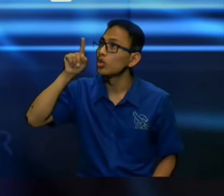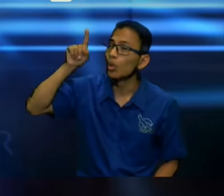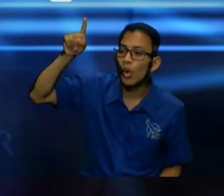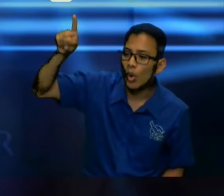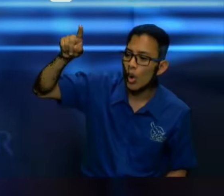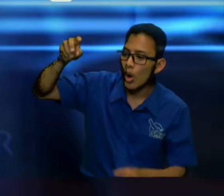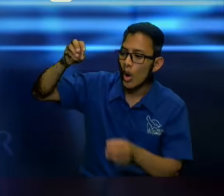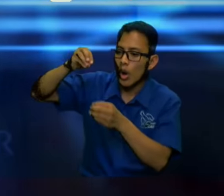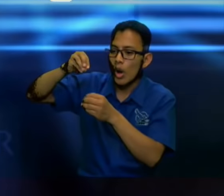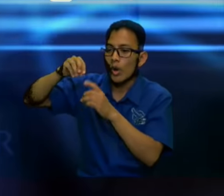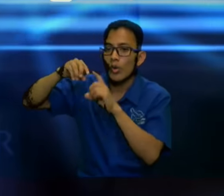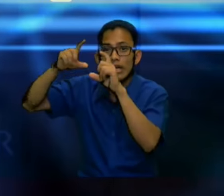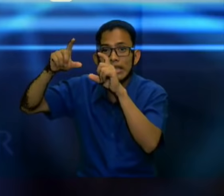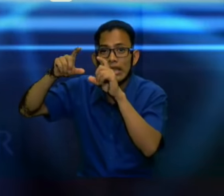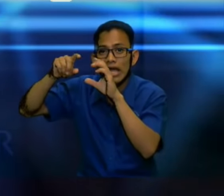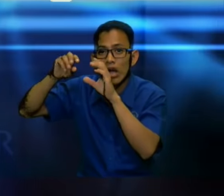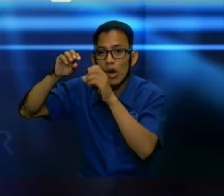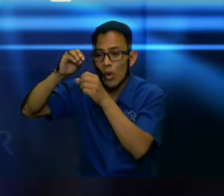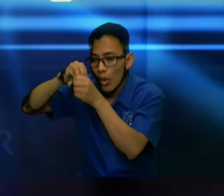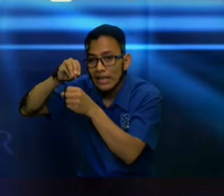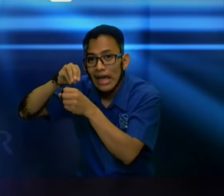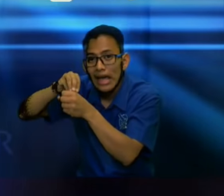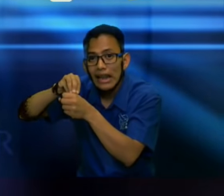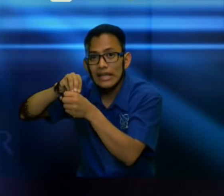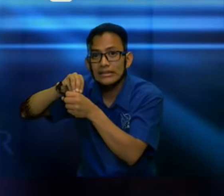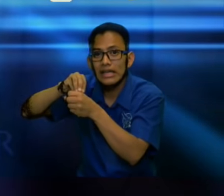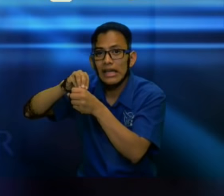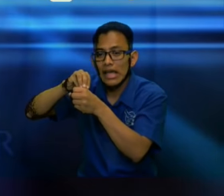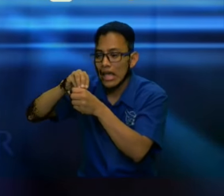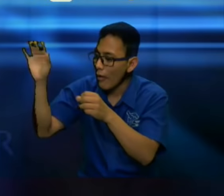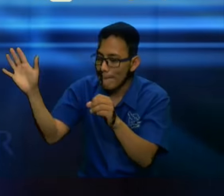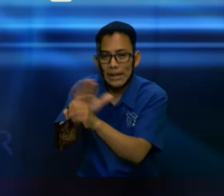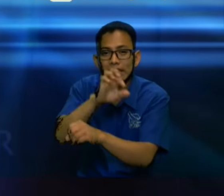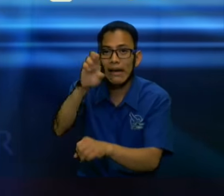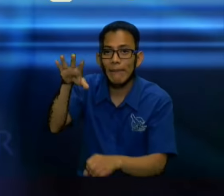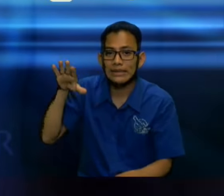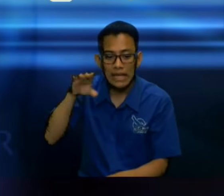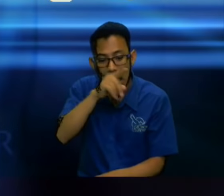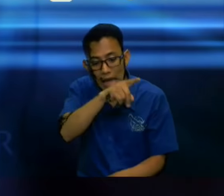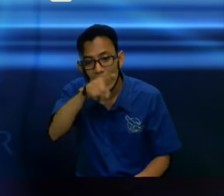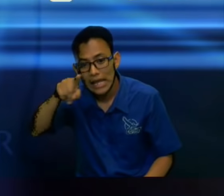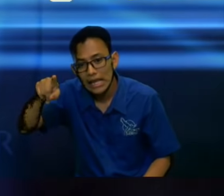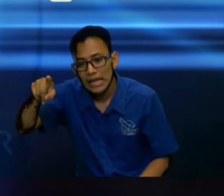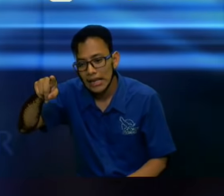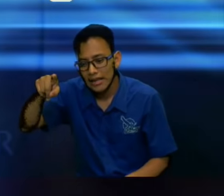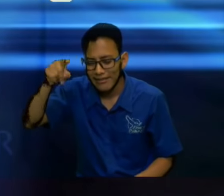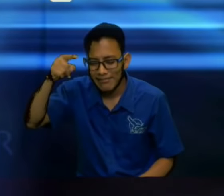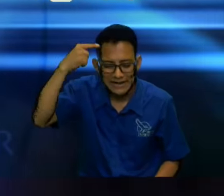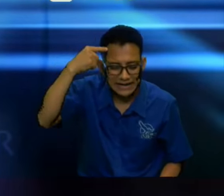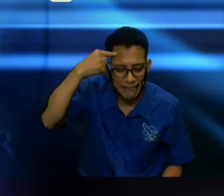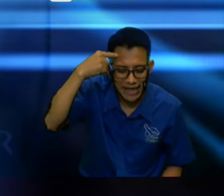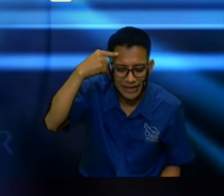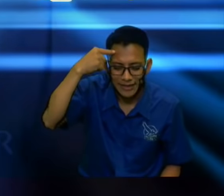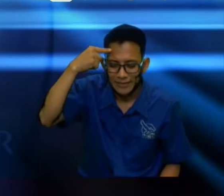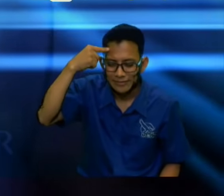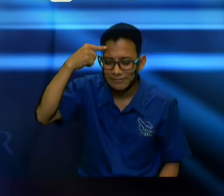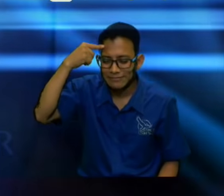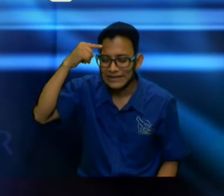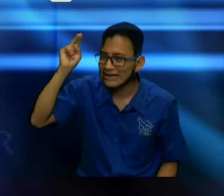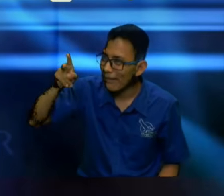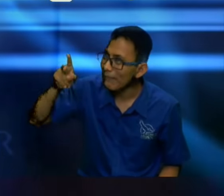Isaías 26:3, Biblia textual, tercera edición. Tú guardarás en completa paz a aquel cuyo pensamiento en ti